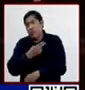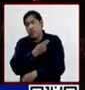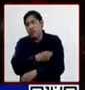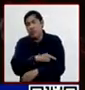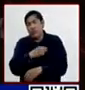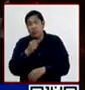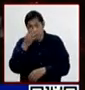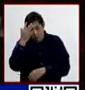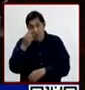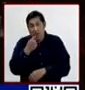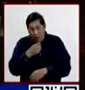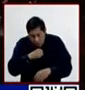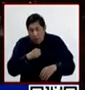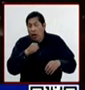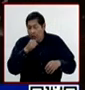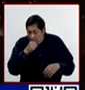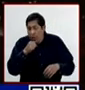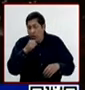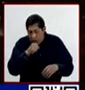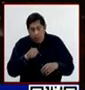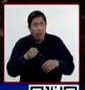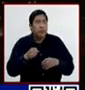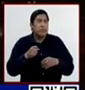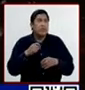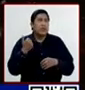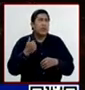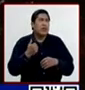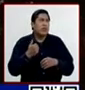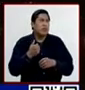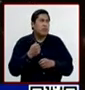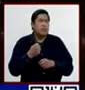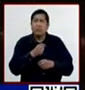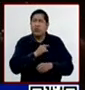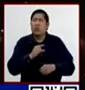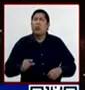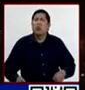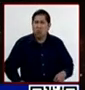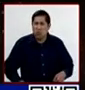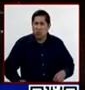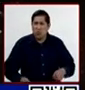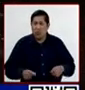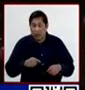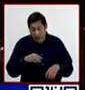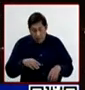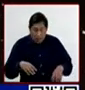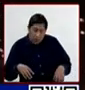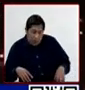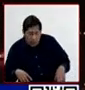intoxicación y una por sutura, decía además una funcionaria de la gobernación.